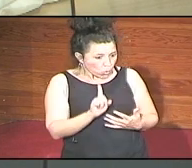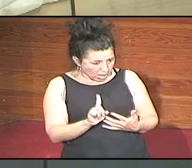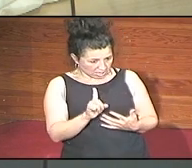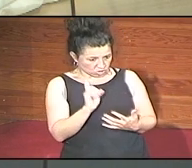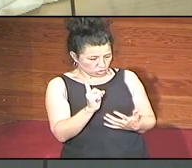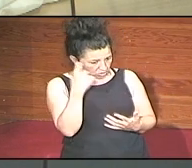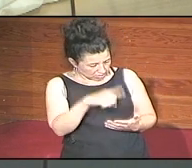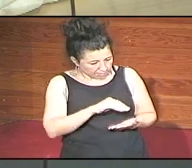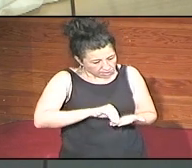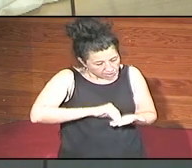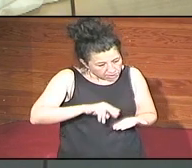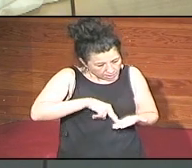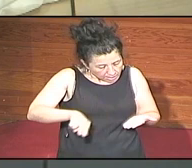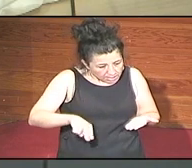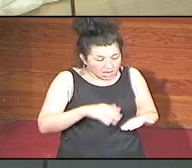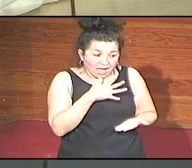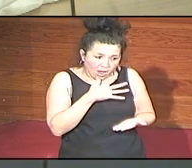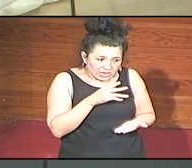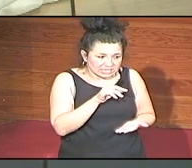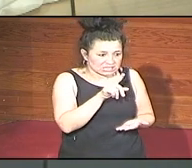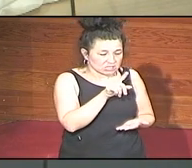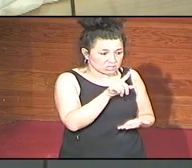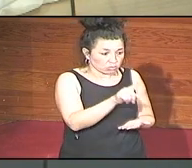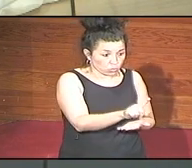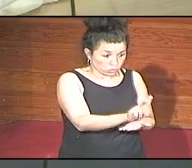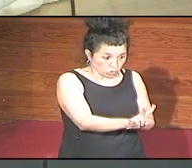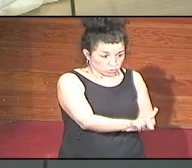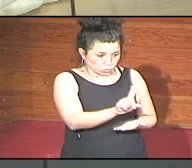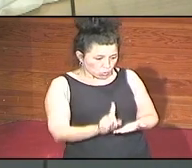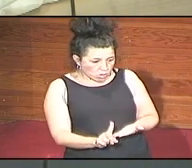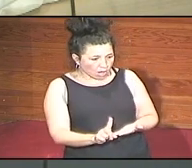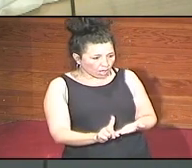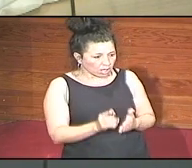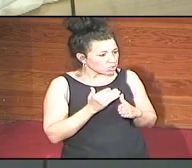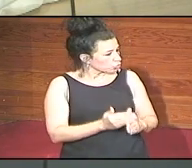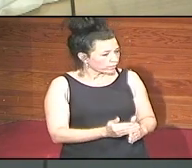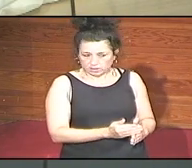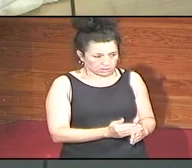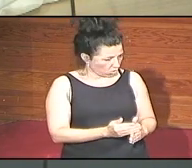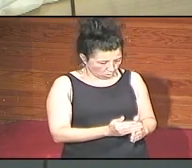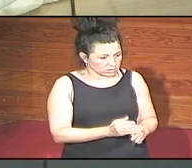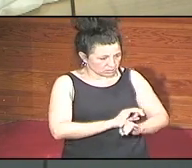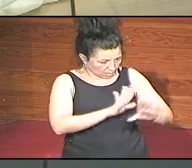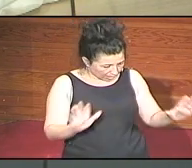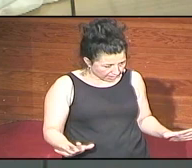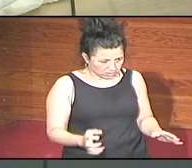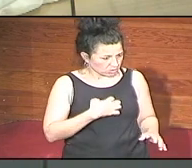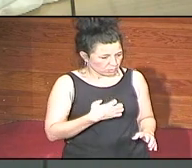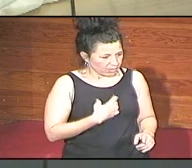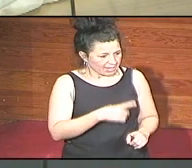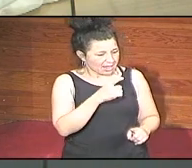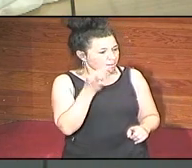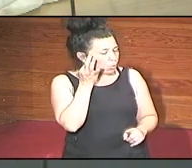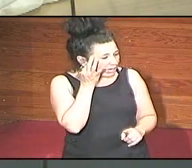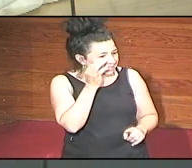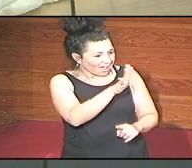continente africano más o menos es una de cada dos los insuficientes por supuesto no puede ser que la mitad de las mujeres africanas no sepa leer y escribir